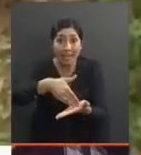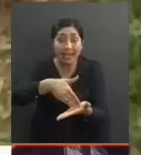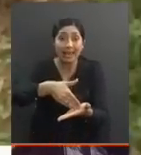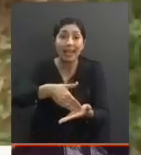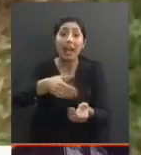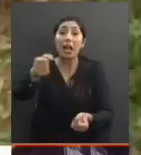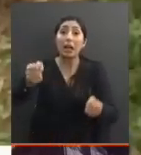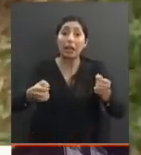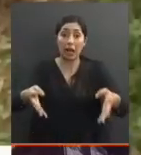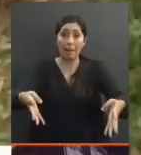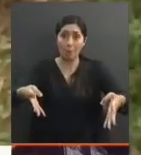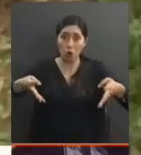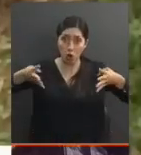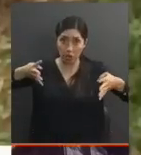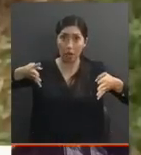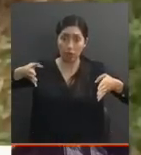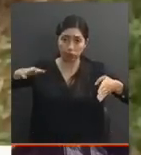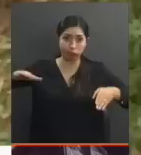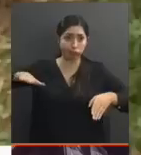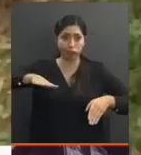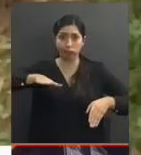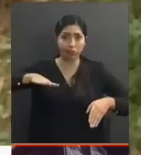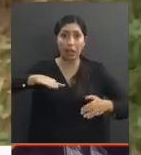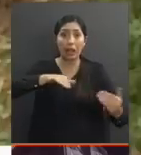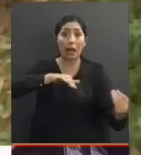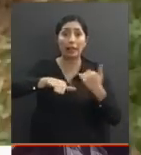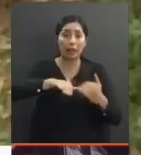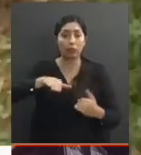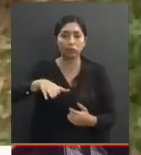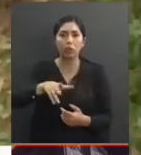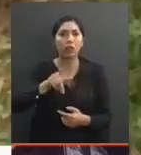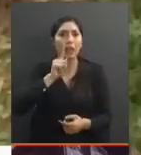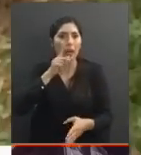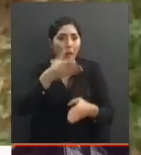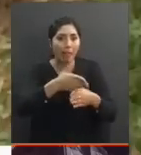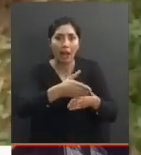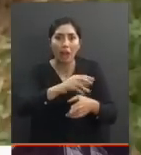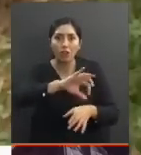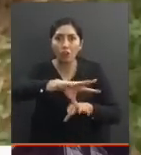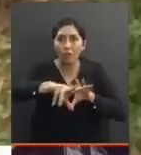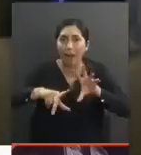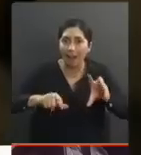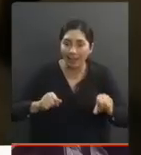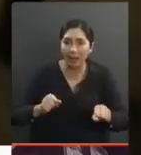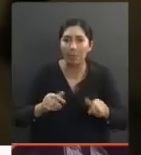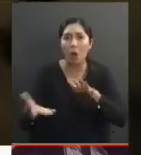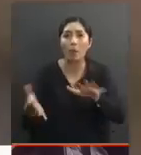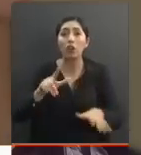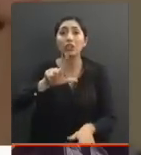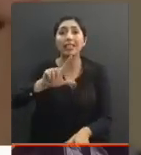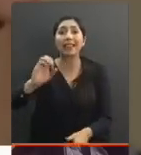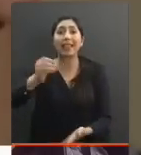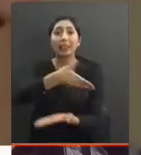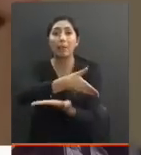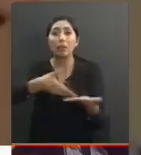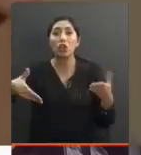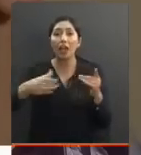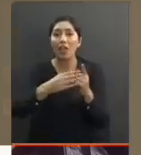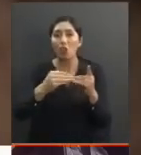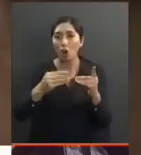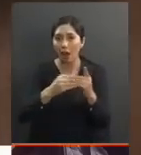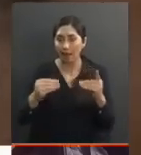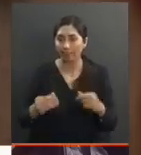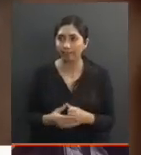que circulan en las carreteras con madera robada, y eso estamos hablando que son cerca de 70 millones de dólares. El